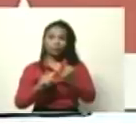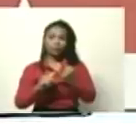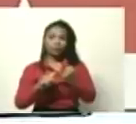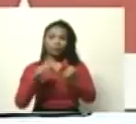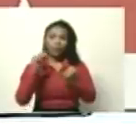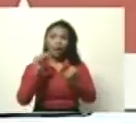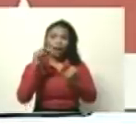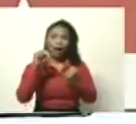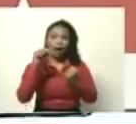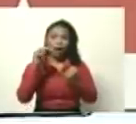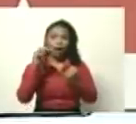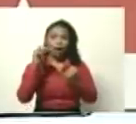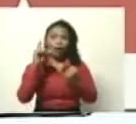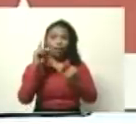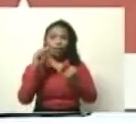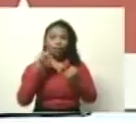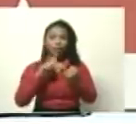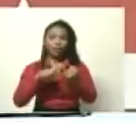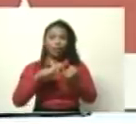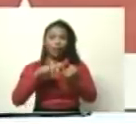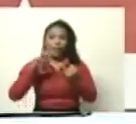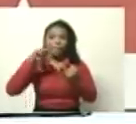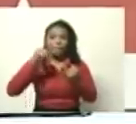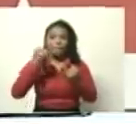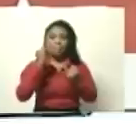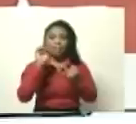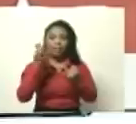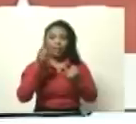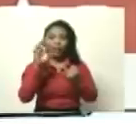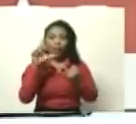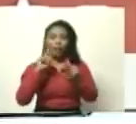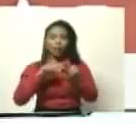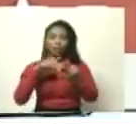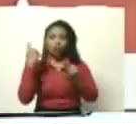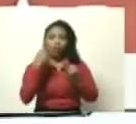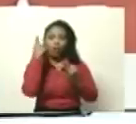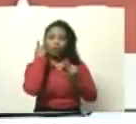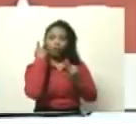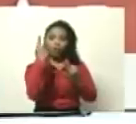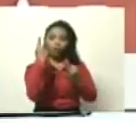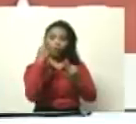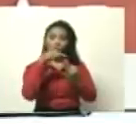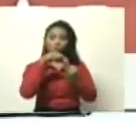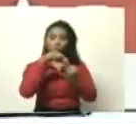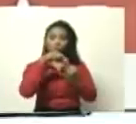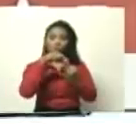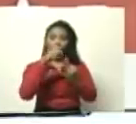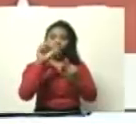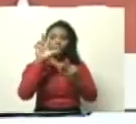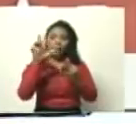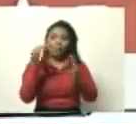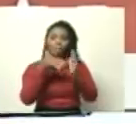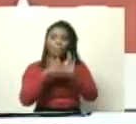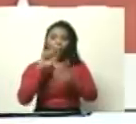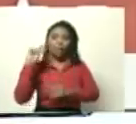Aaron y Miguel Cabrera. Y solo hay uno solo, que tiene 3.000